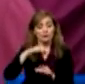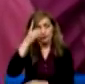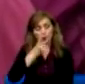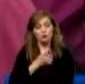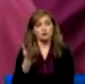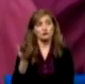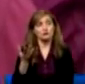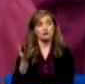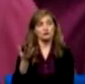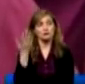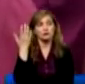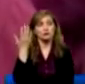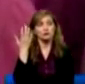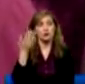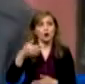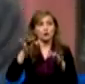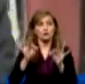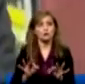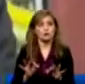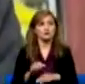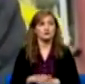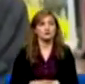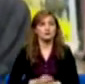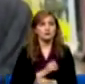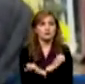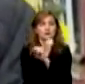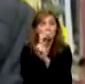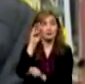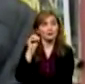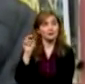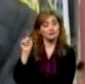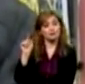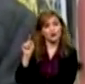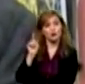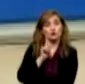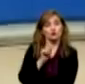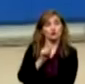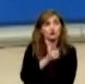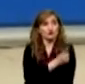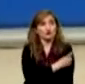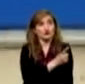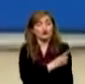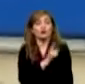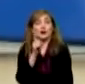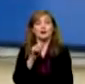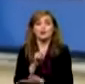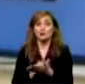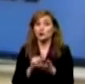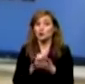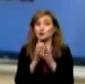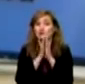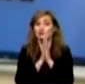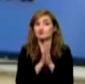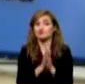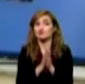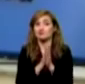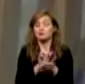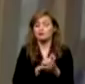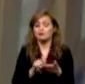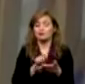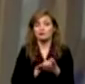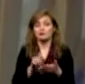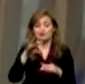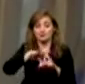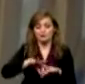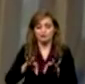ya mi alcaldía oficialmente. La mañana de este martes, Cantos acudió a la delegación electoral de la SUAY a solicitar de forma escrita se abran